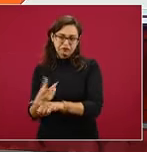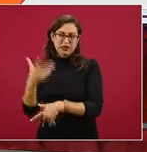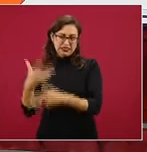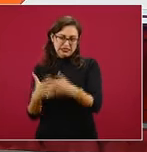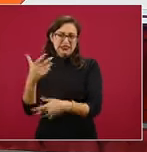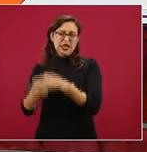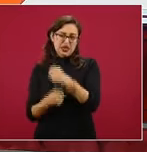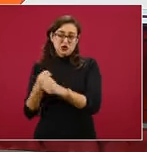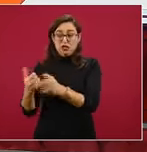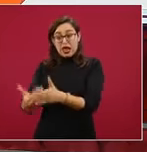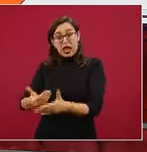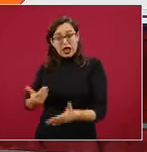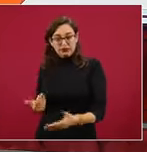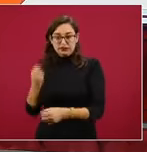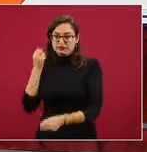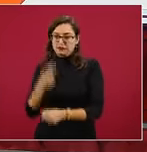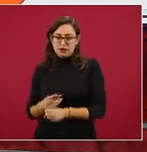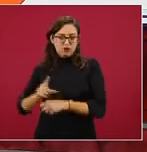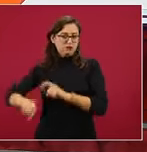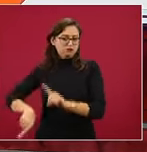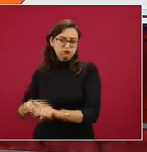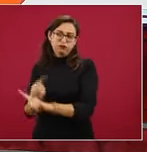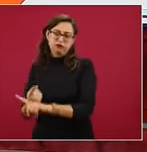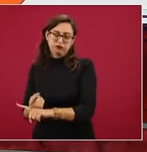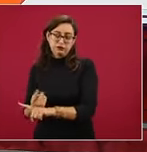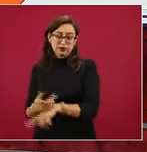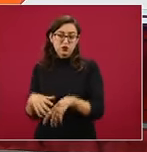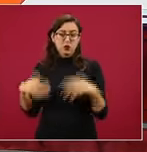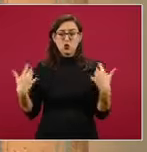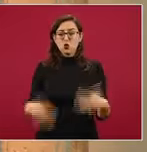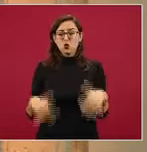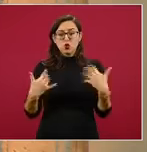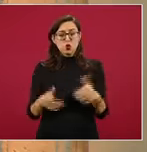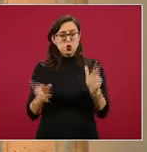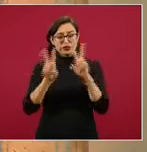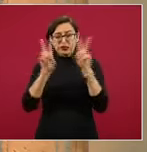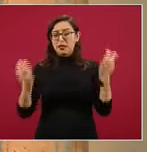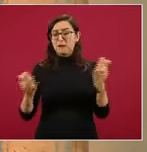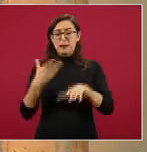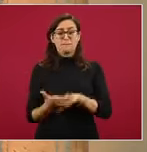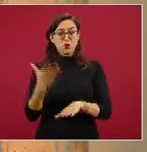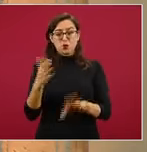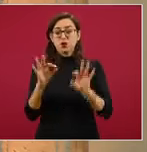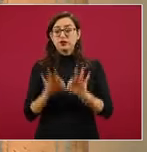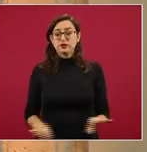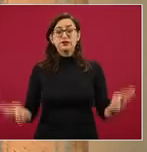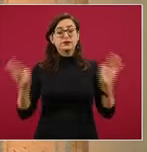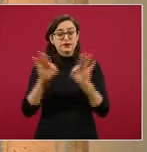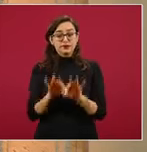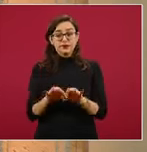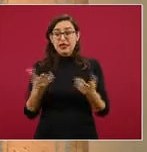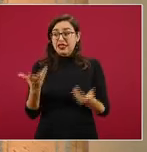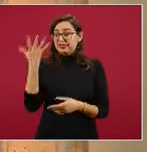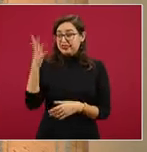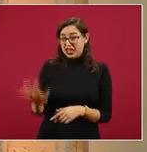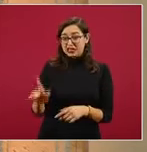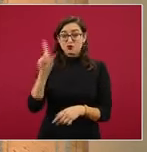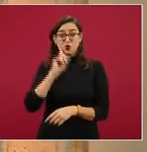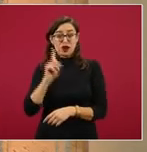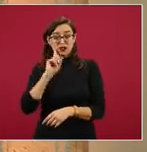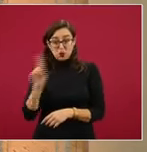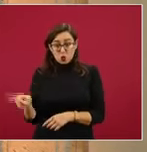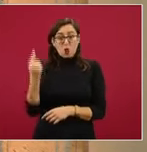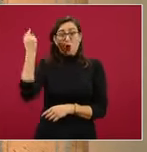15 años. Esto es muy importante, 1 de cada 10 mujeres.